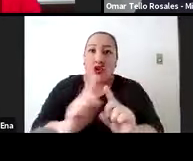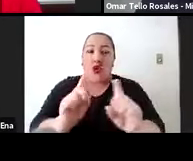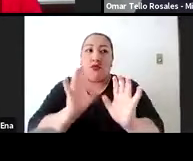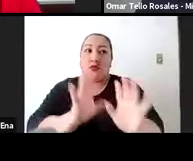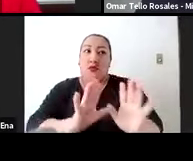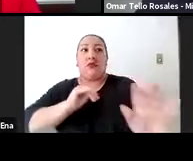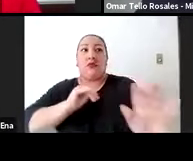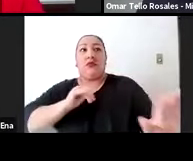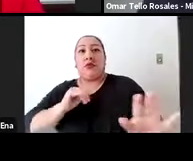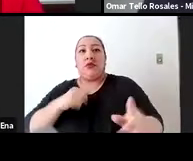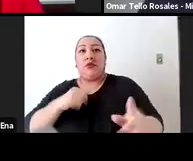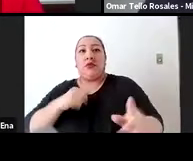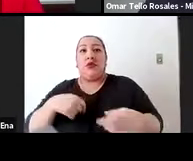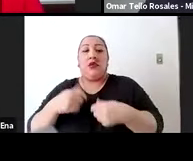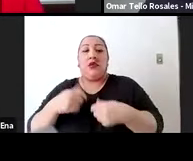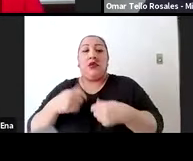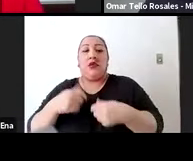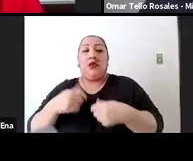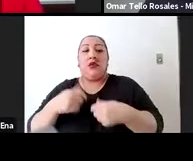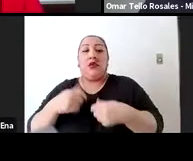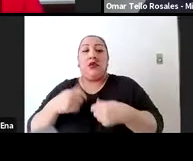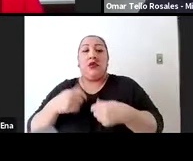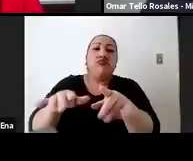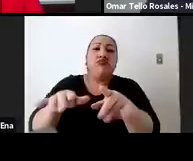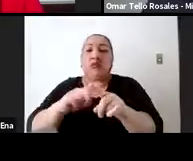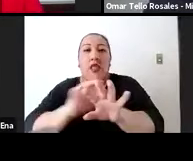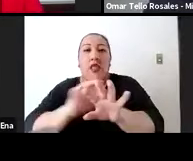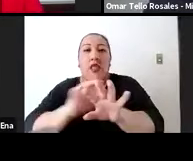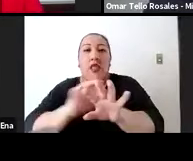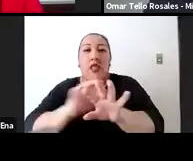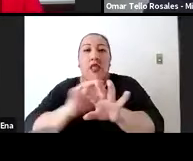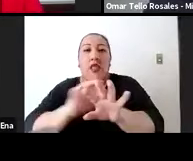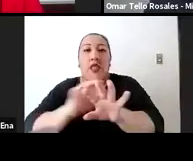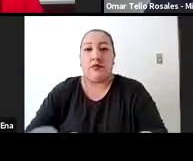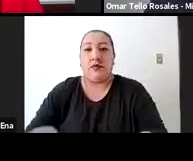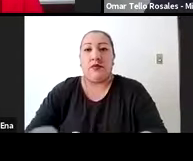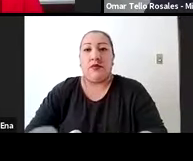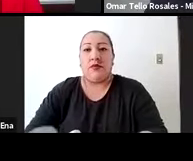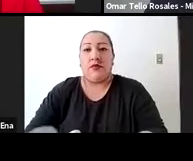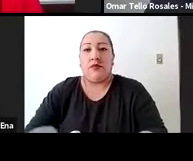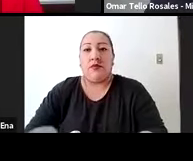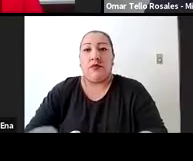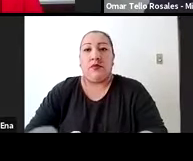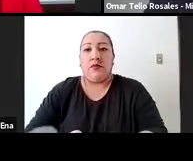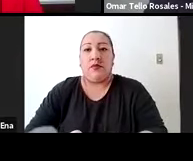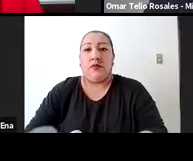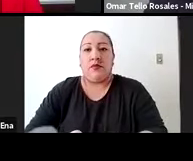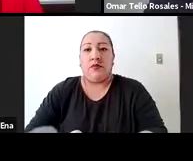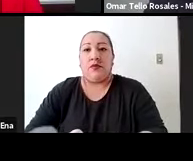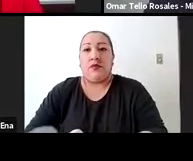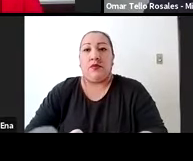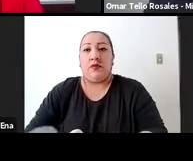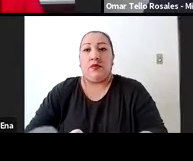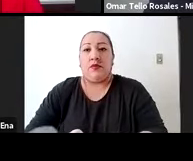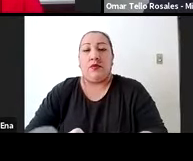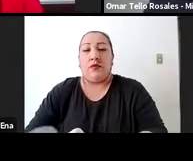remoto. Y hay muchos procedimientos y técnicas del control y en la auditoría que se hacen